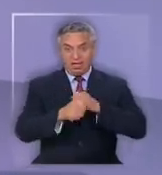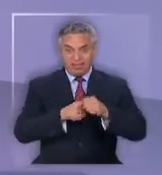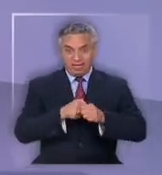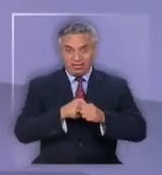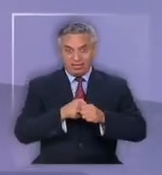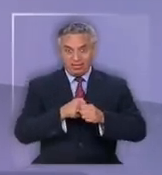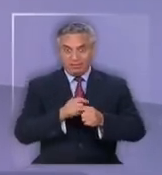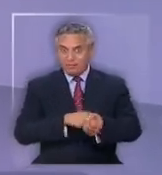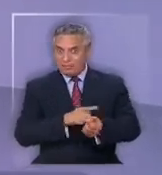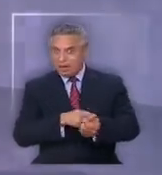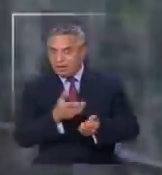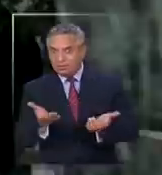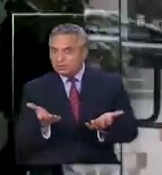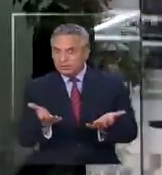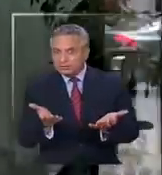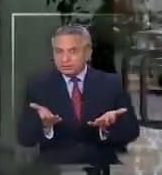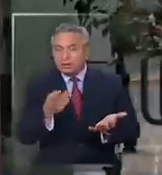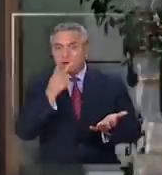Tu Bolsillo.